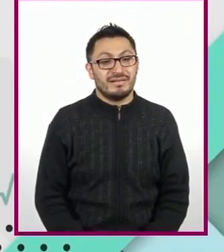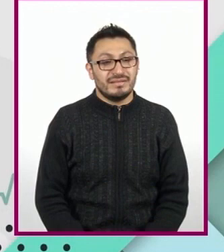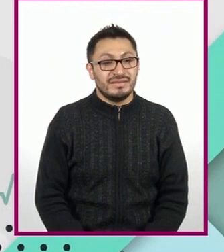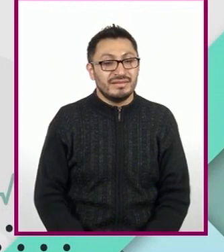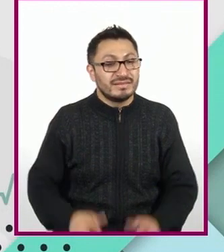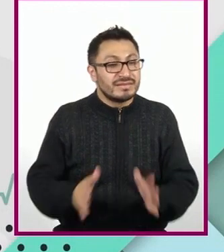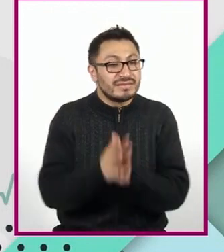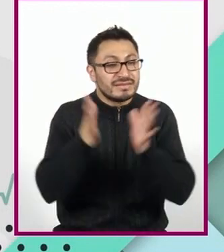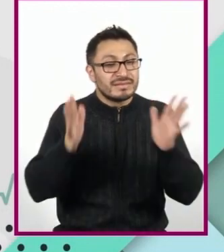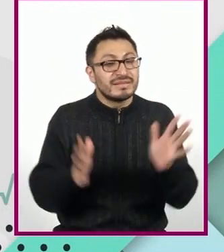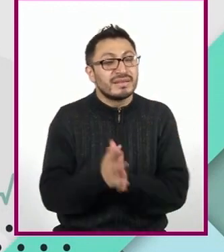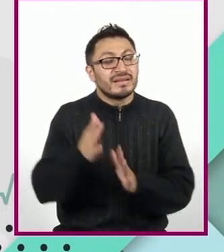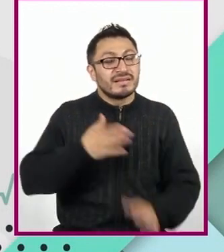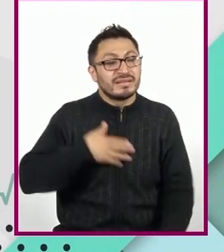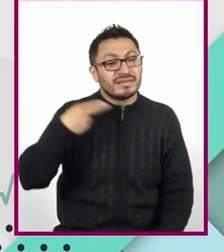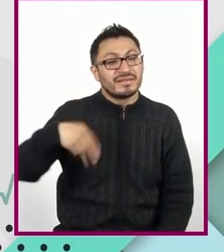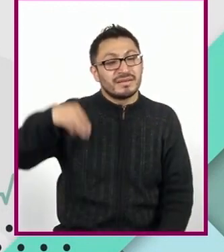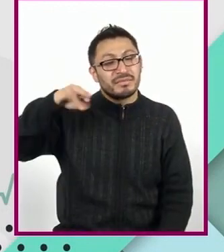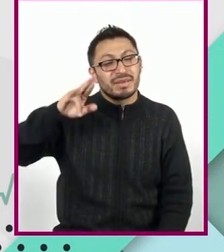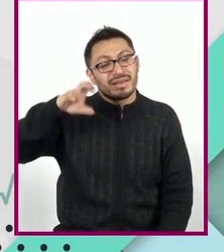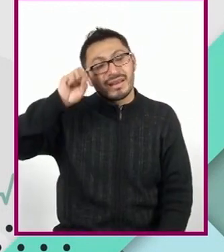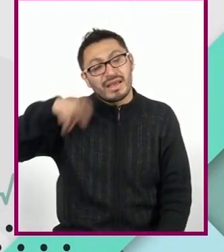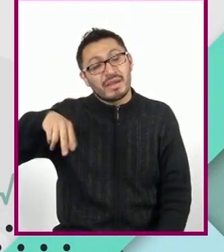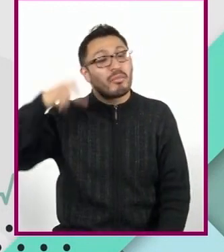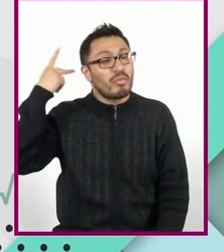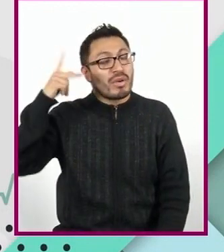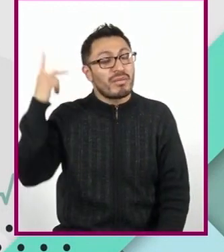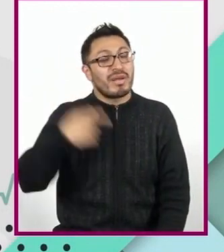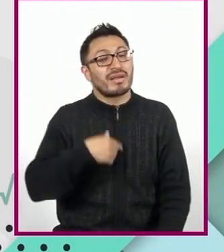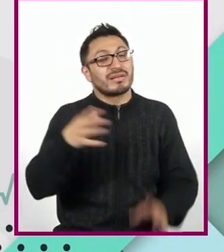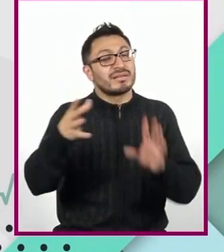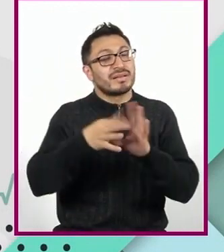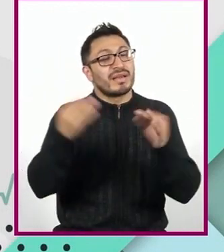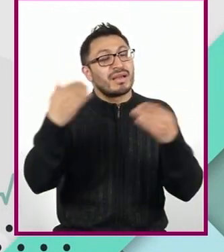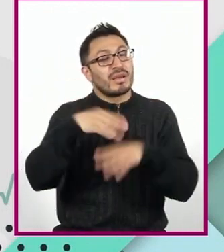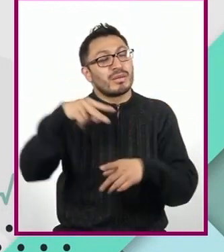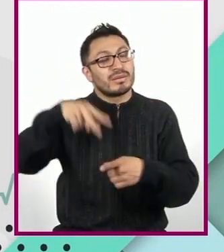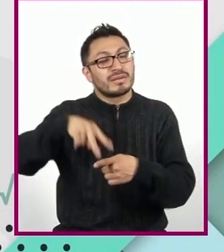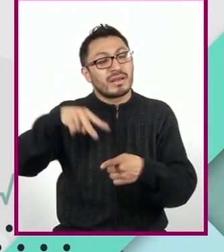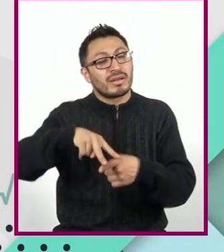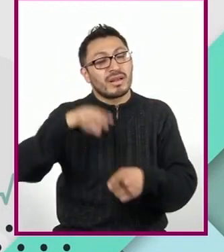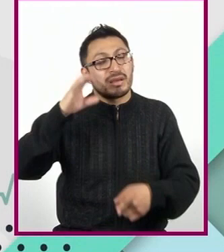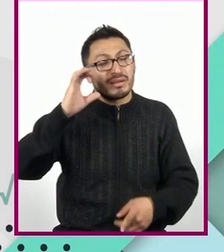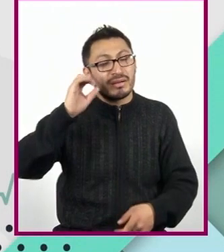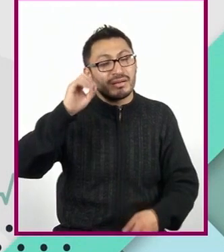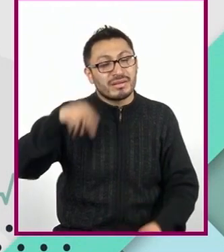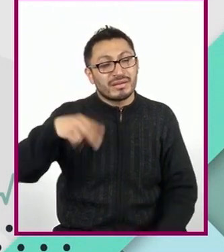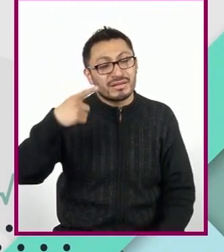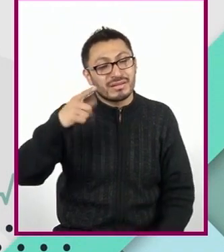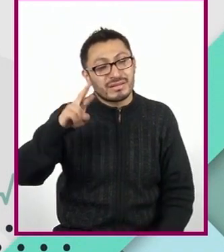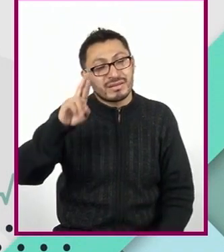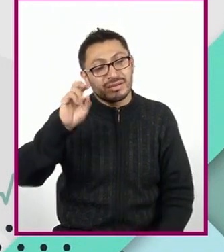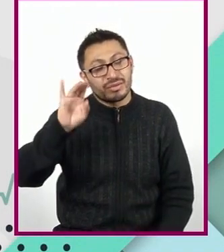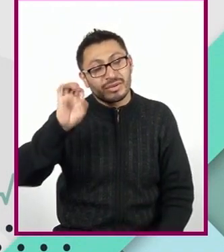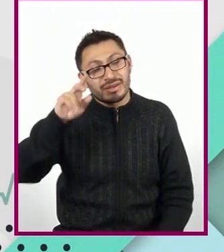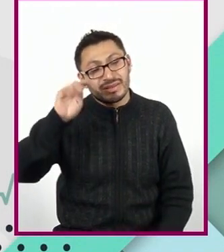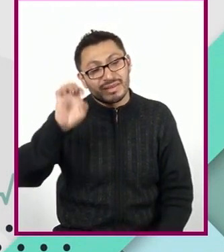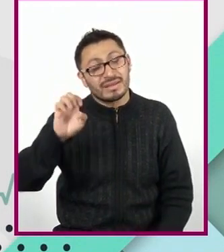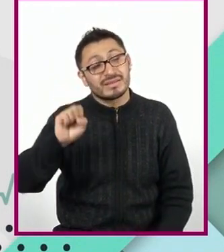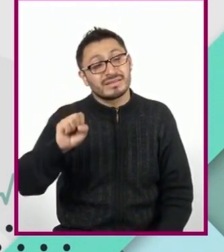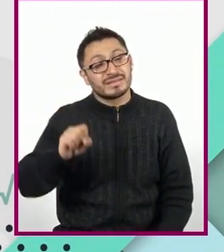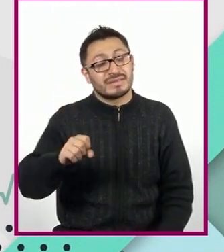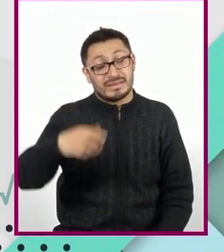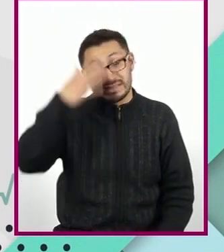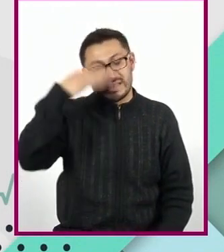participación. Mi nombre es Miriam Palma del estado de Puebla y les hablaré sobre los triángulos congruentes. Sabemos que la condición para que